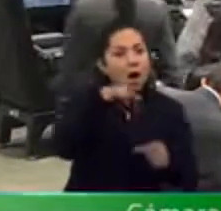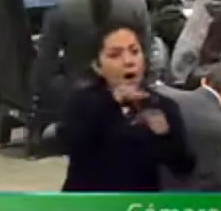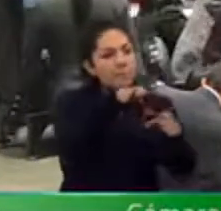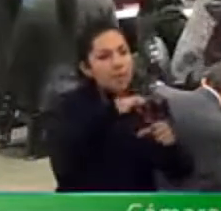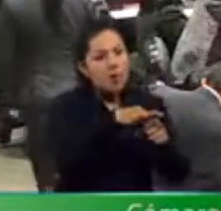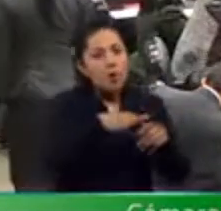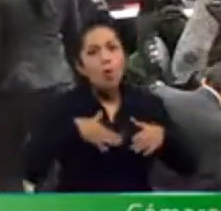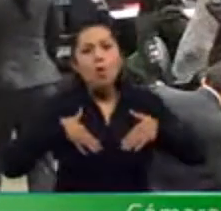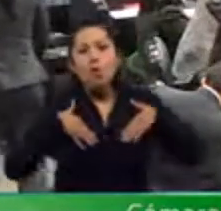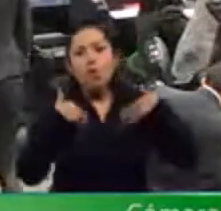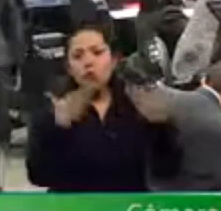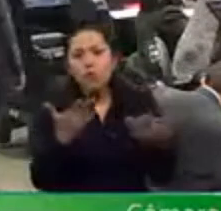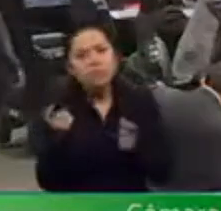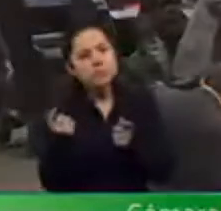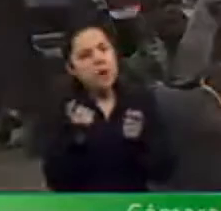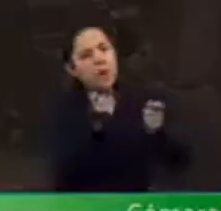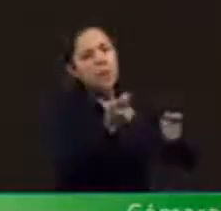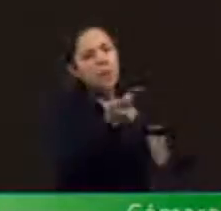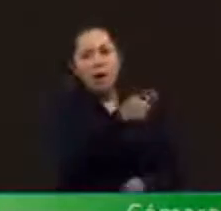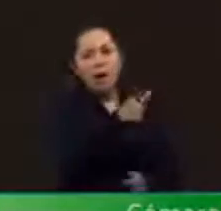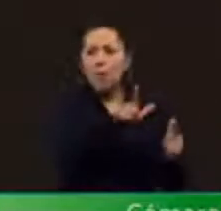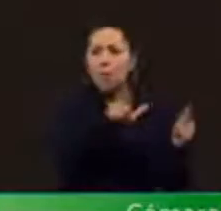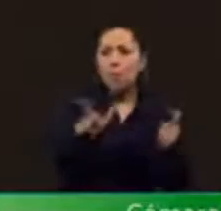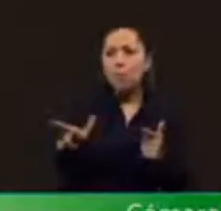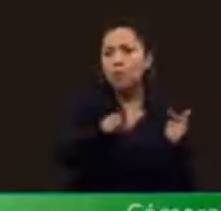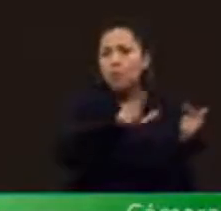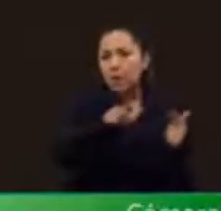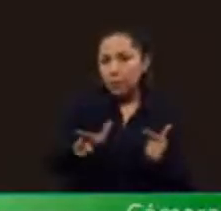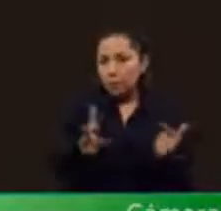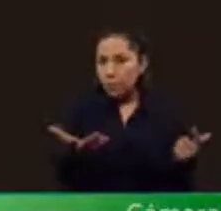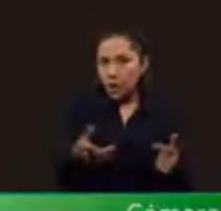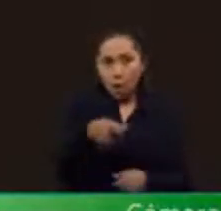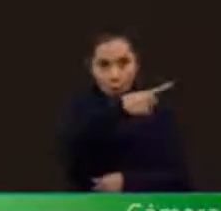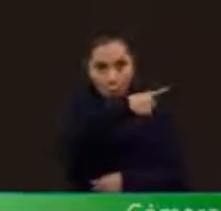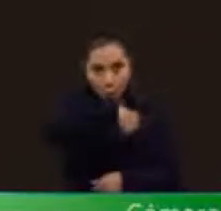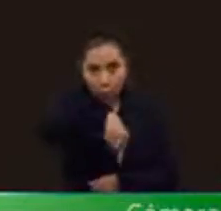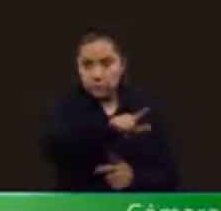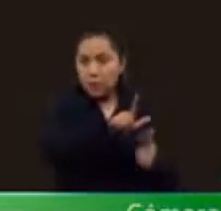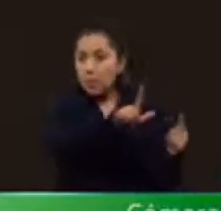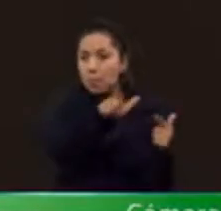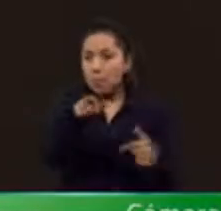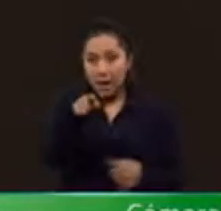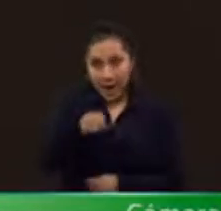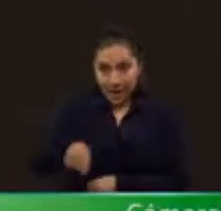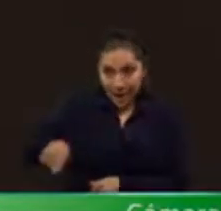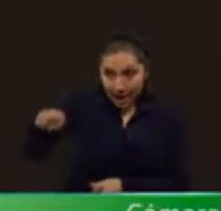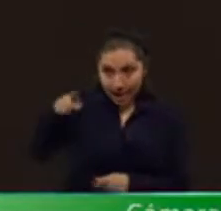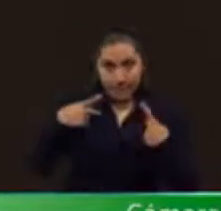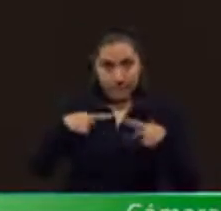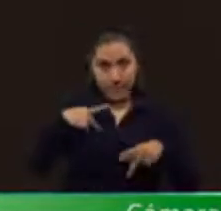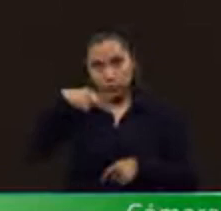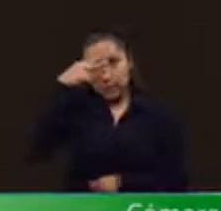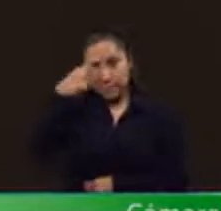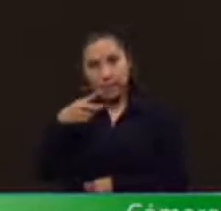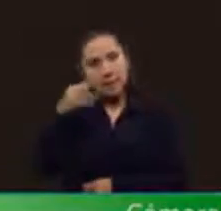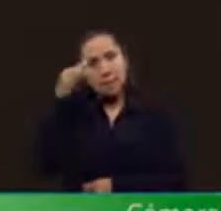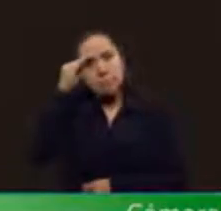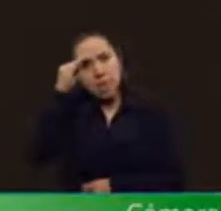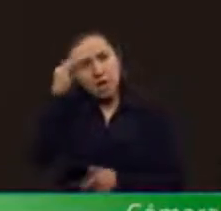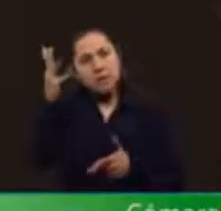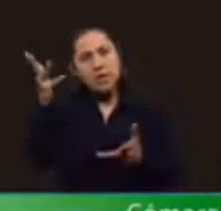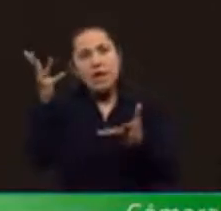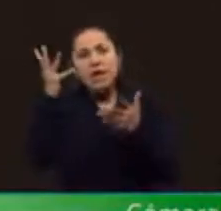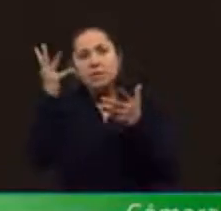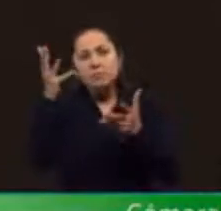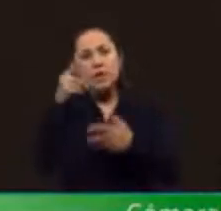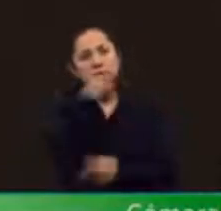que ocupan hoy. Se burlan de las mexicanas y los mexicanos que depositaron en ustedes la esperanza de un